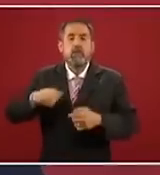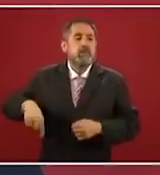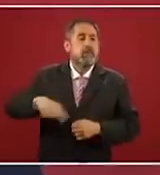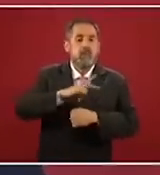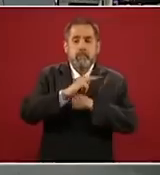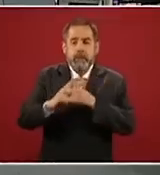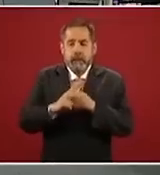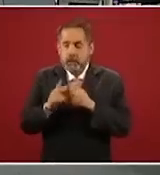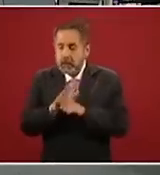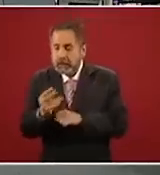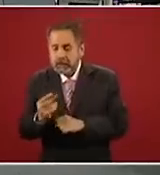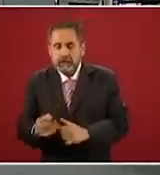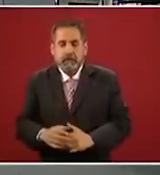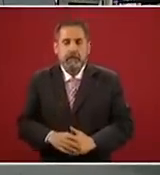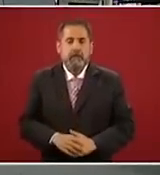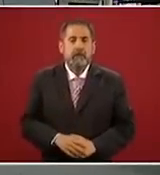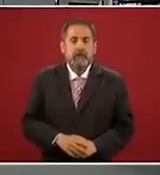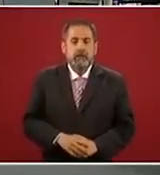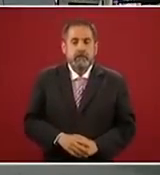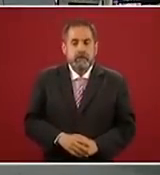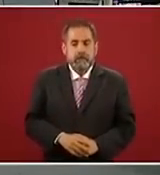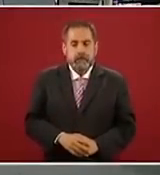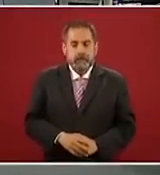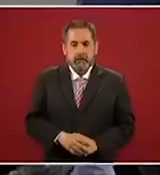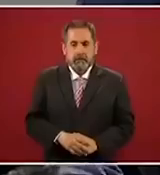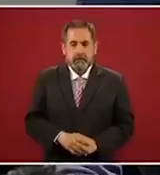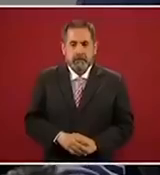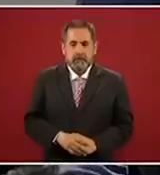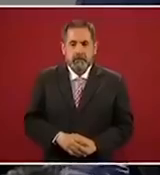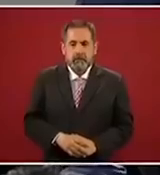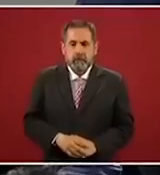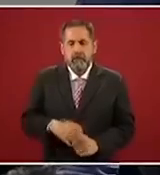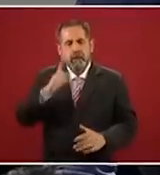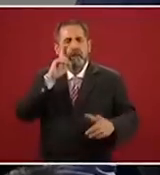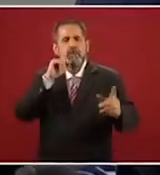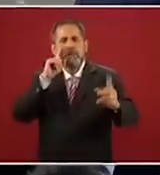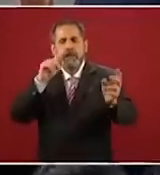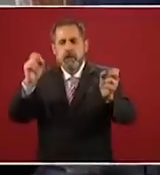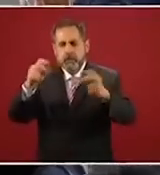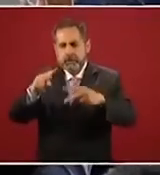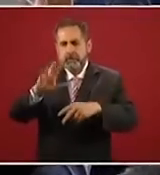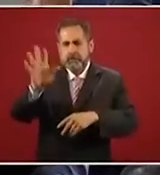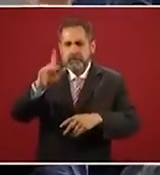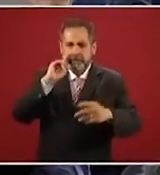sus necesidades. Bueno, pues sí, nos vemos mañana.